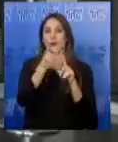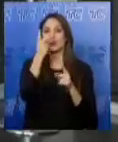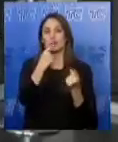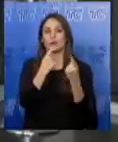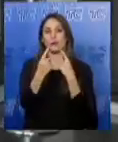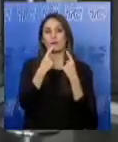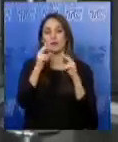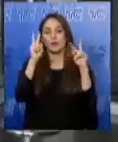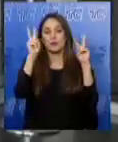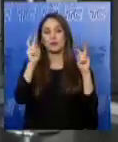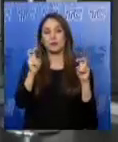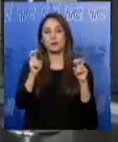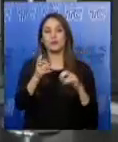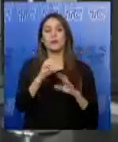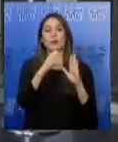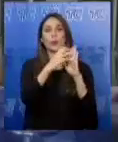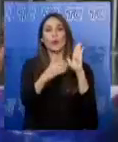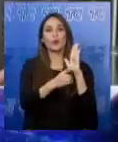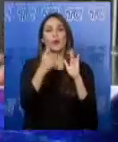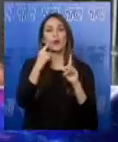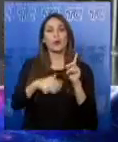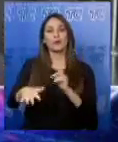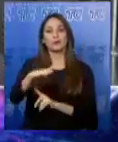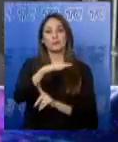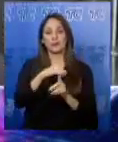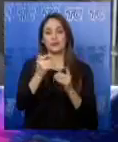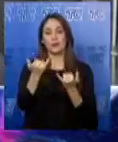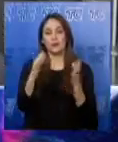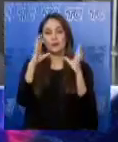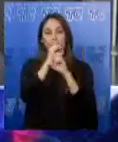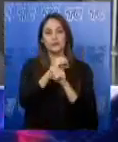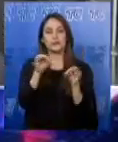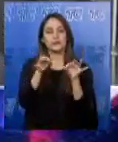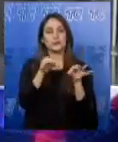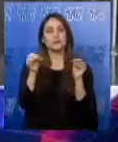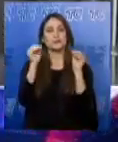debate del Código del Ambiente. Obviamente nosotros en la noche les tendremos más detalles. Muy buenas tardes.